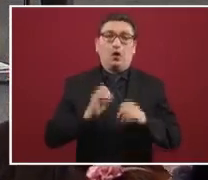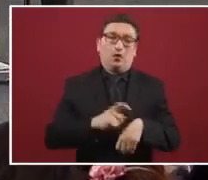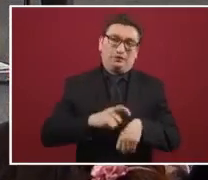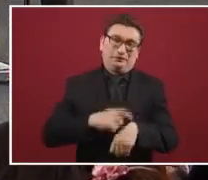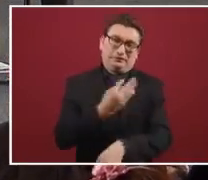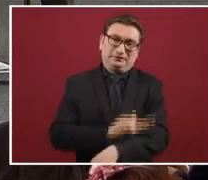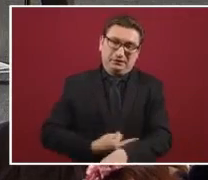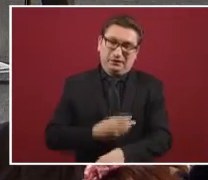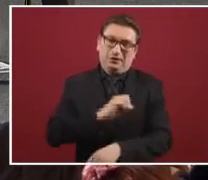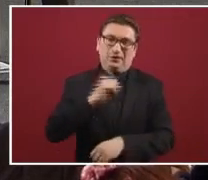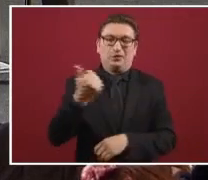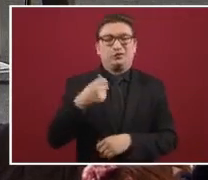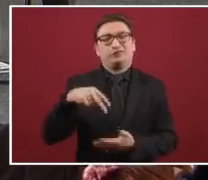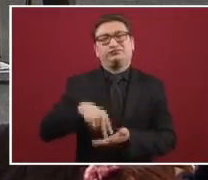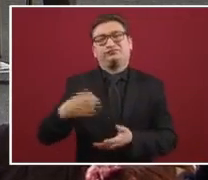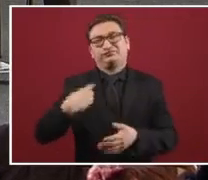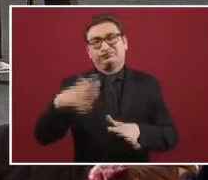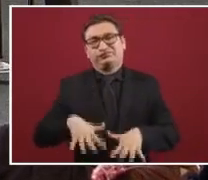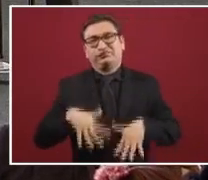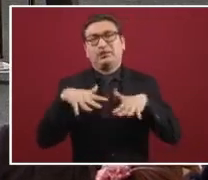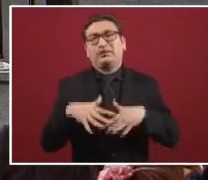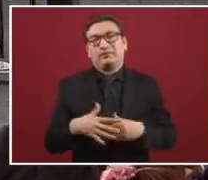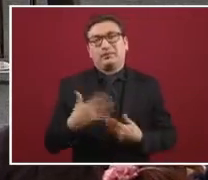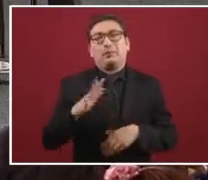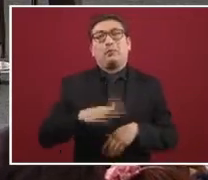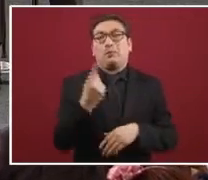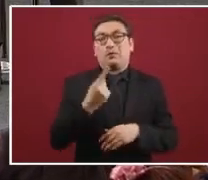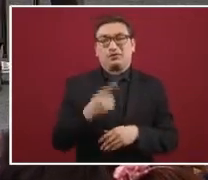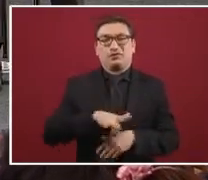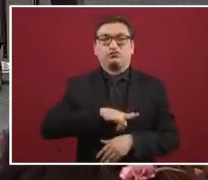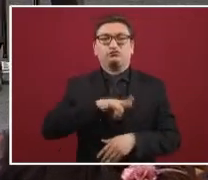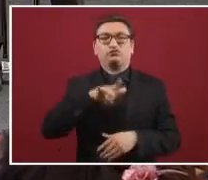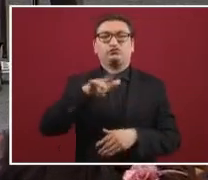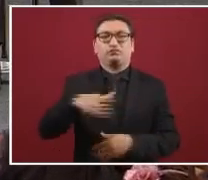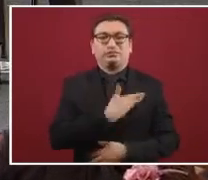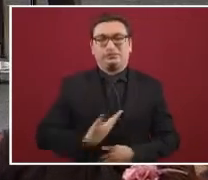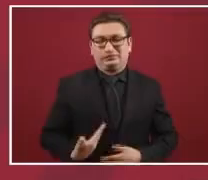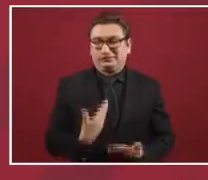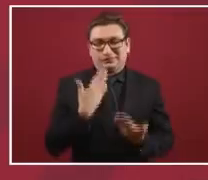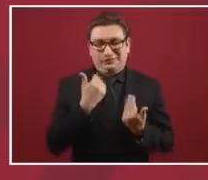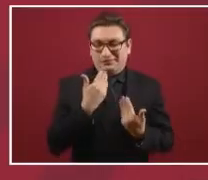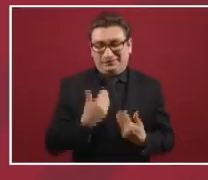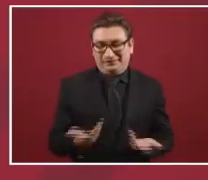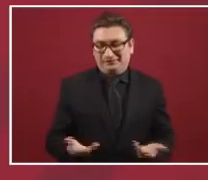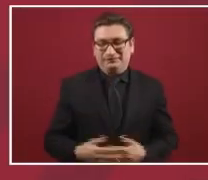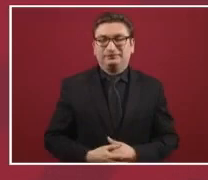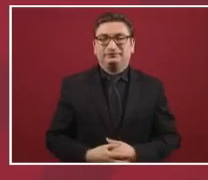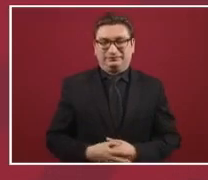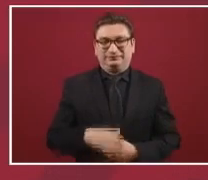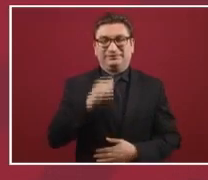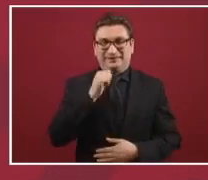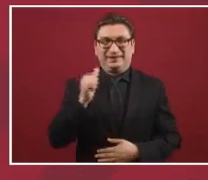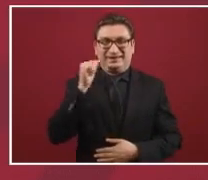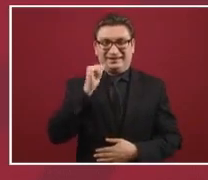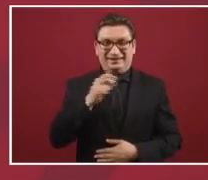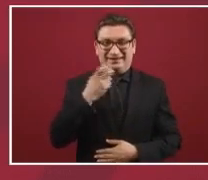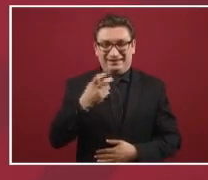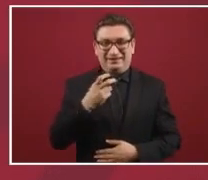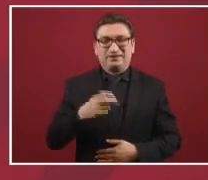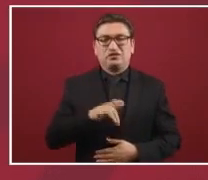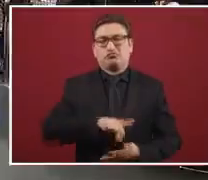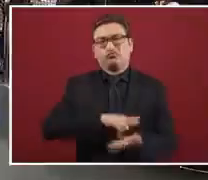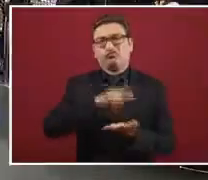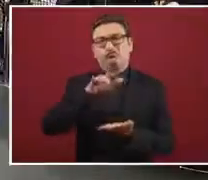al otro acto, porque ya no hay avión presidencial. Entonces, ayer fue en Areomar,